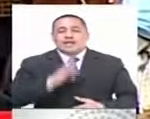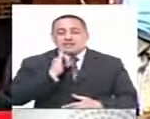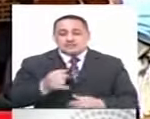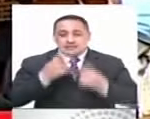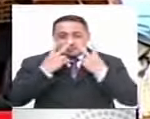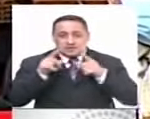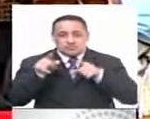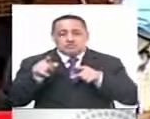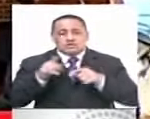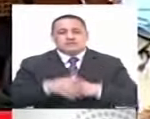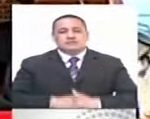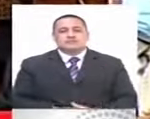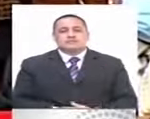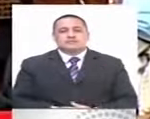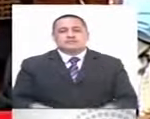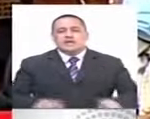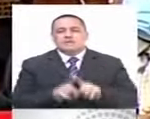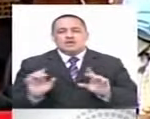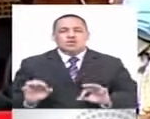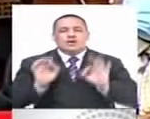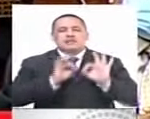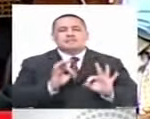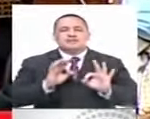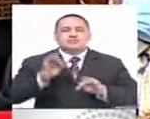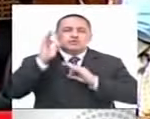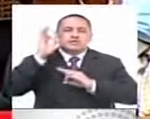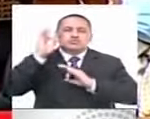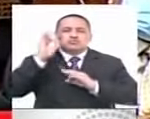usted con el mismo discurso.